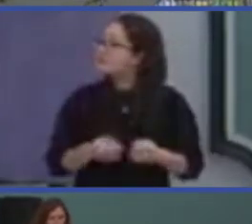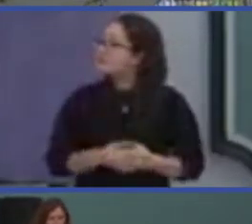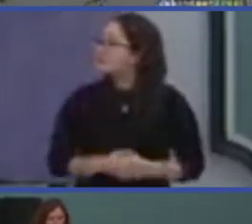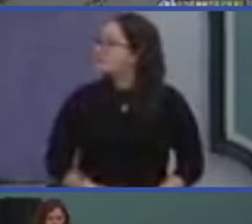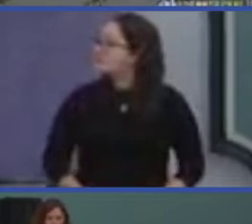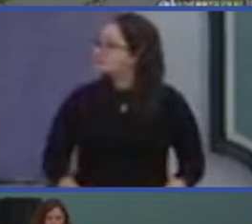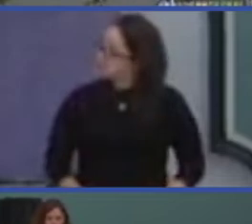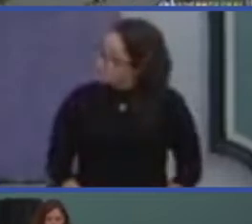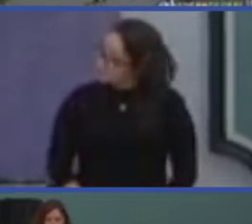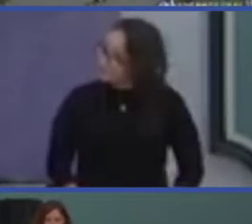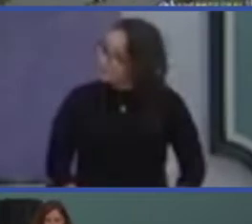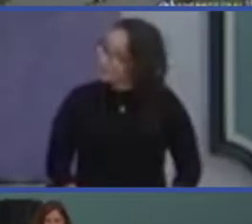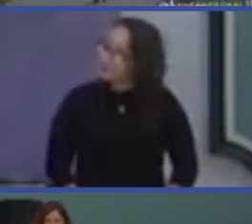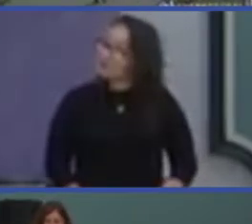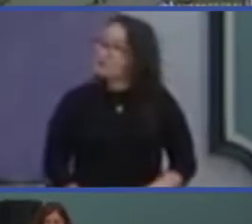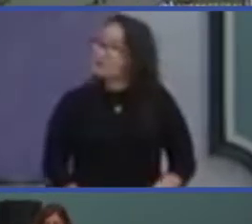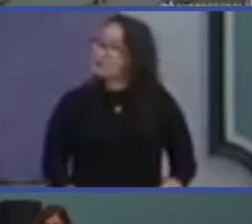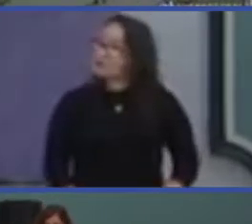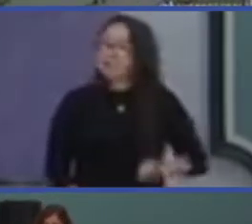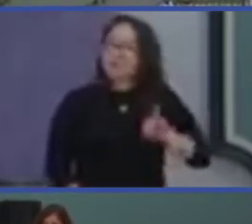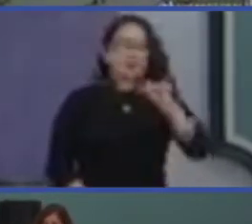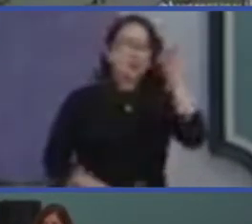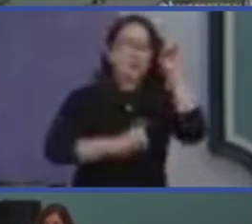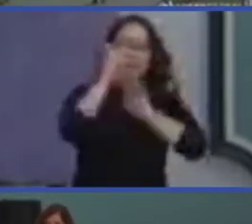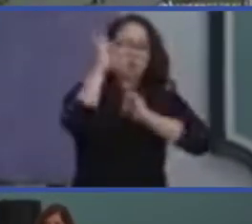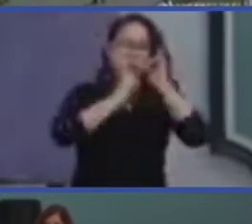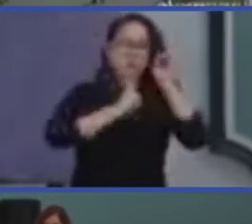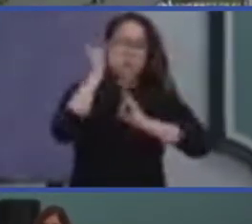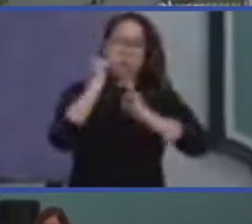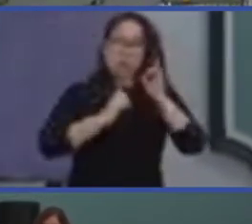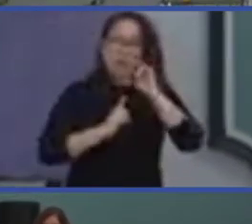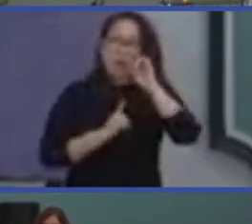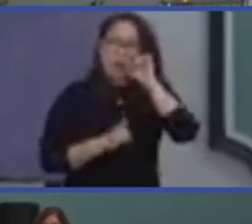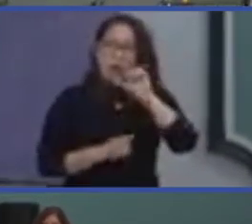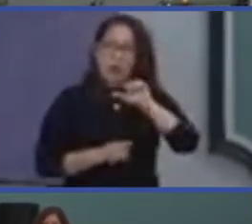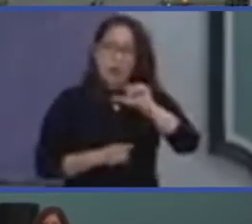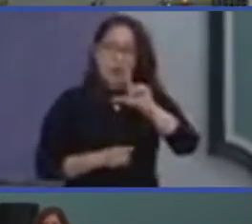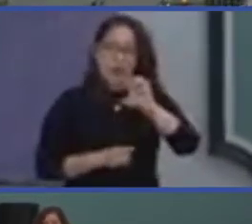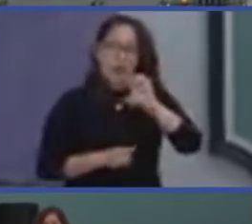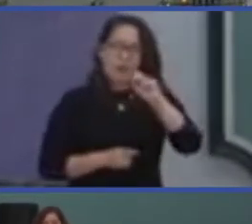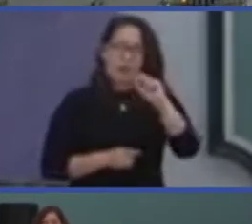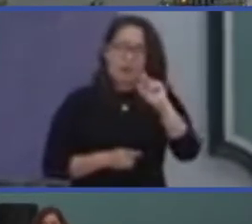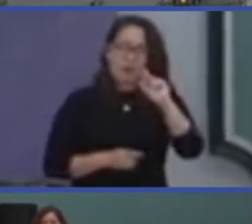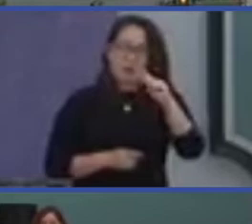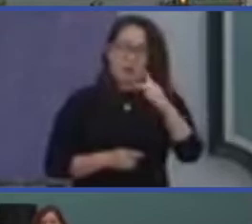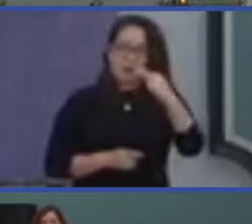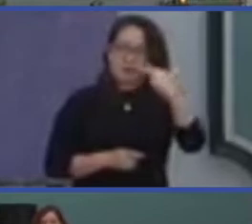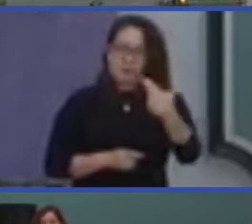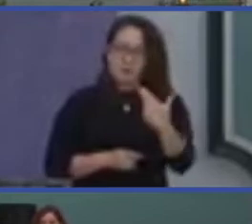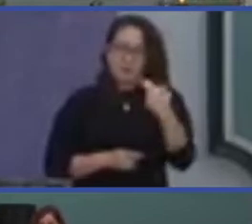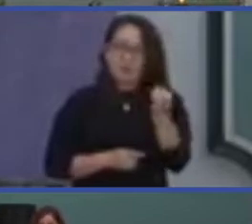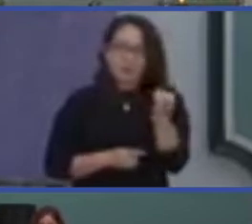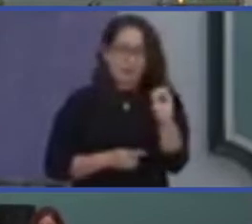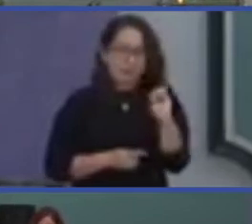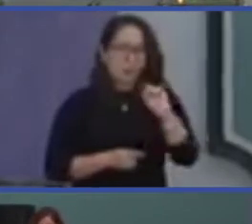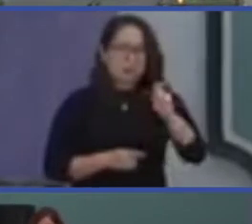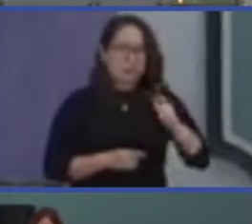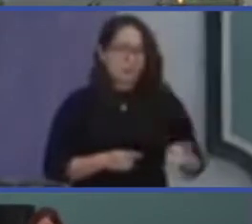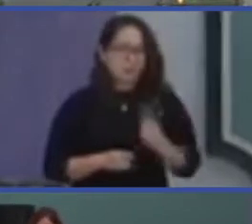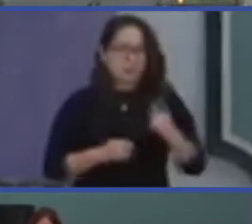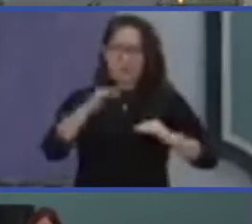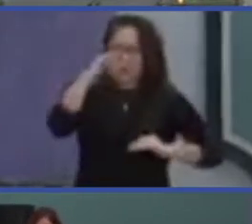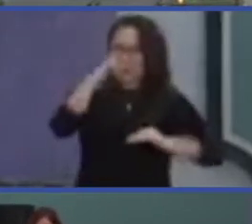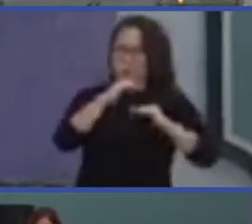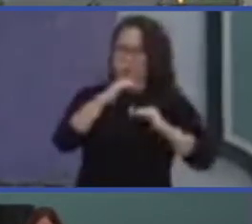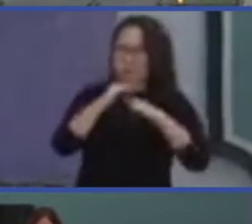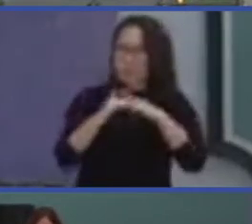sí me surge una duda mencionabas que la LEF 0 es digamos como el infinito más pequeño ¿cierto? entonces hay una frase que me gusta